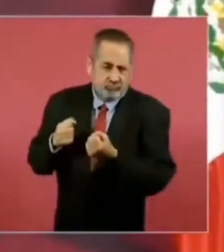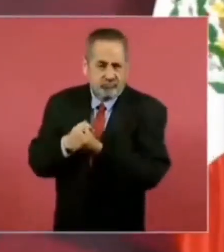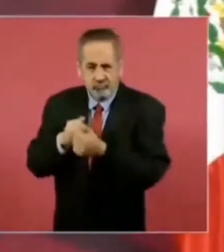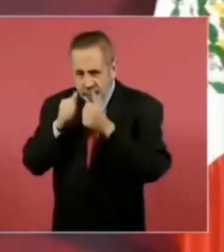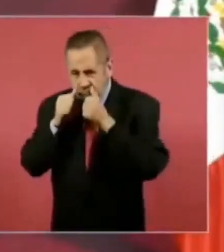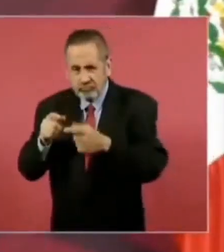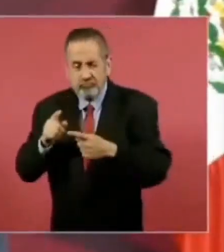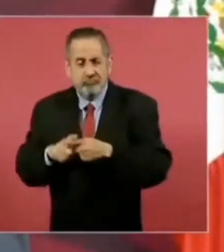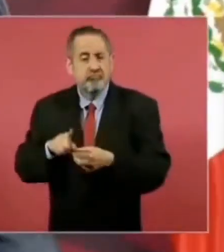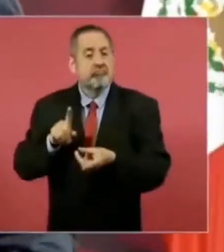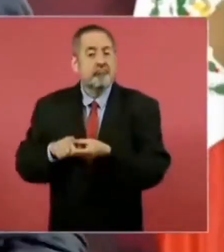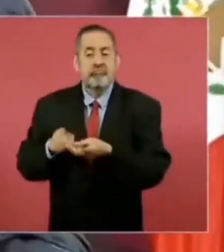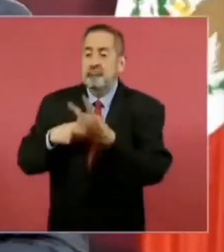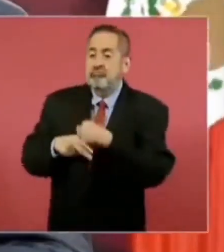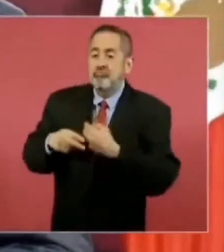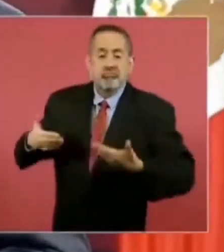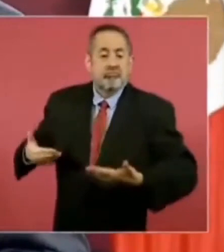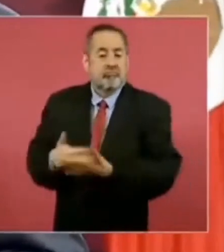nuestros orígenes,